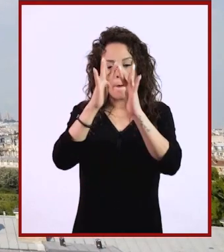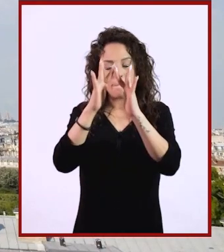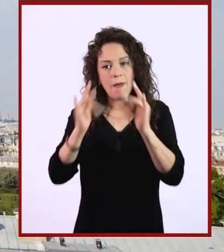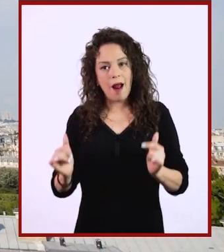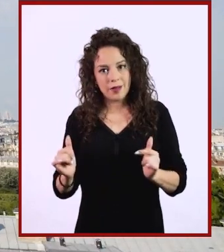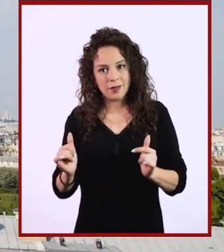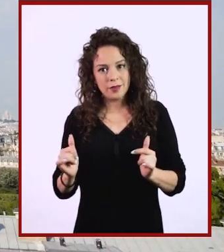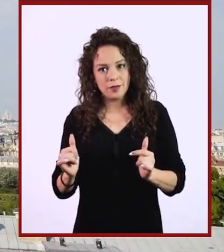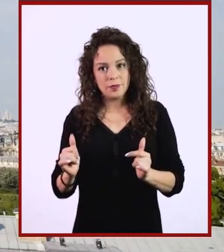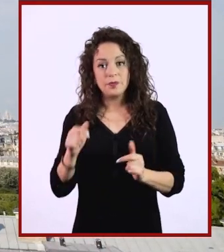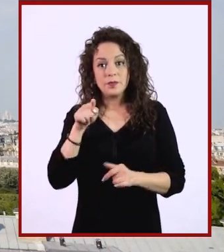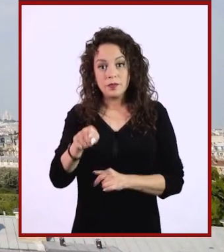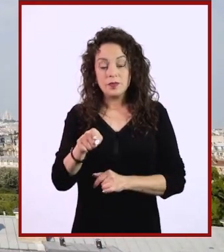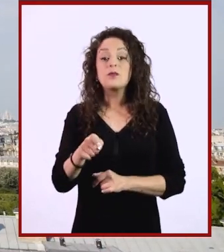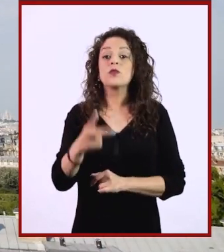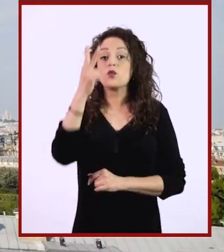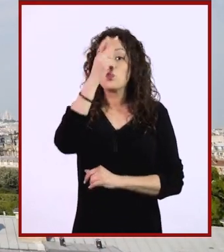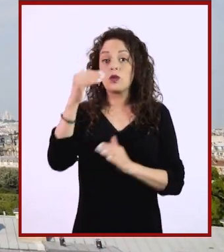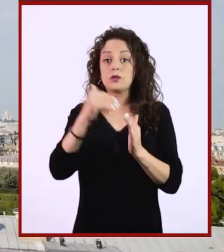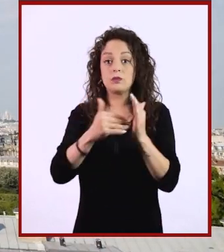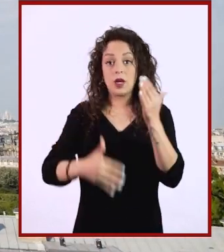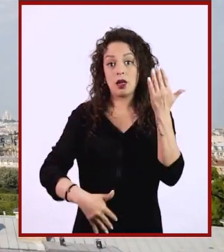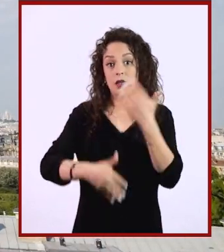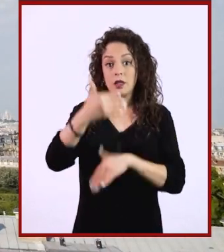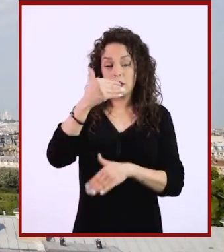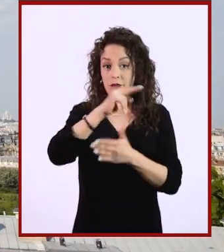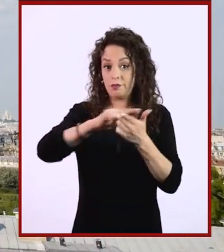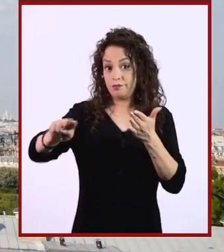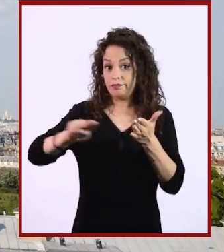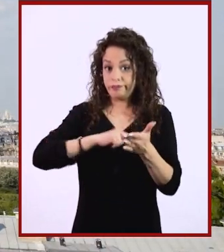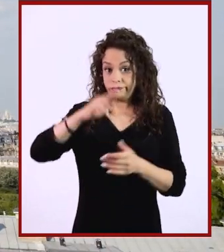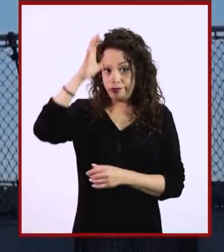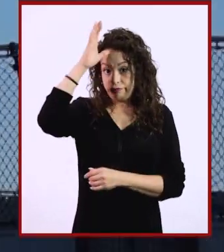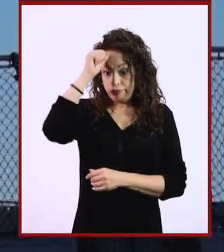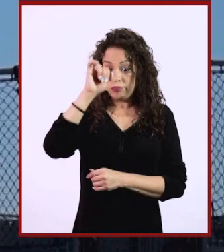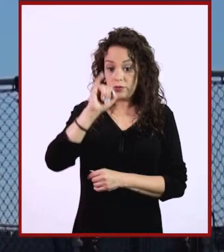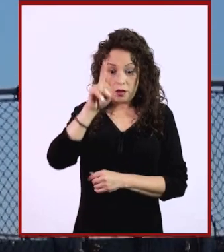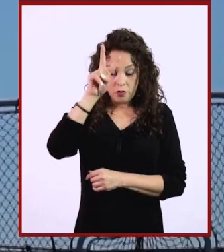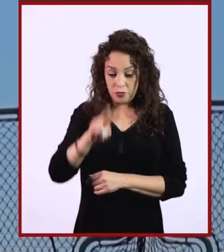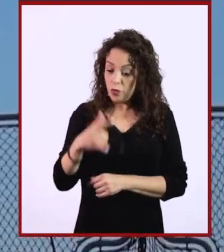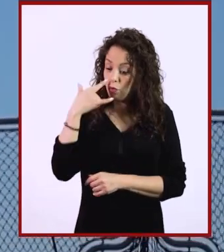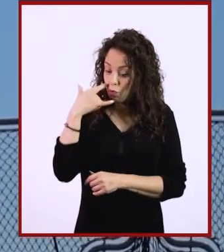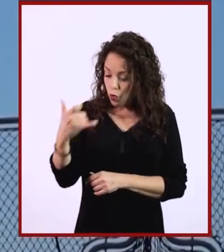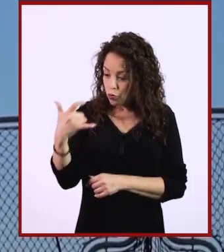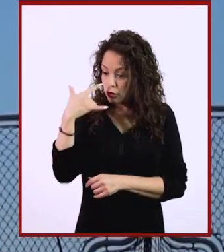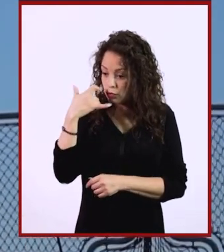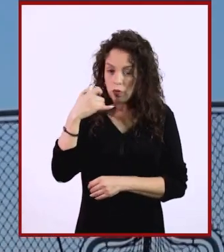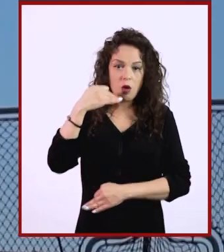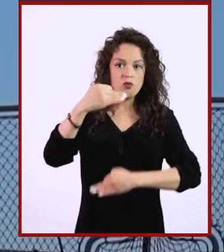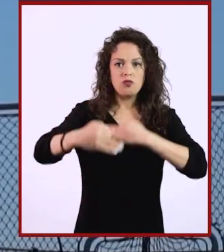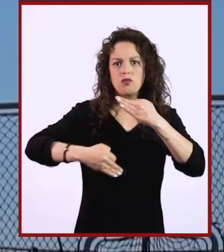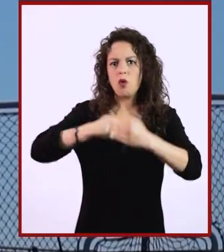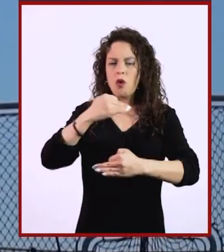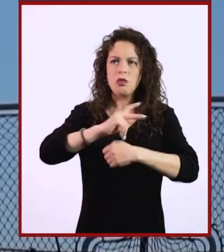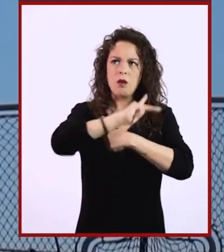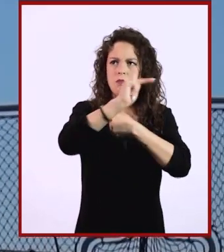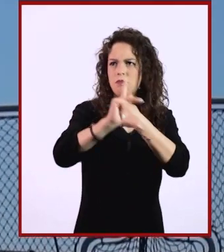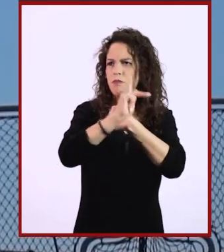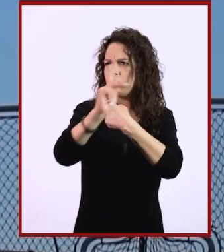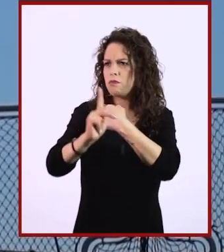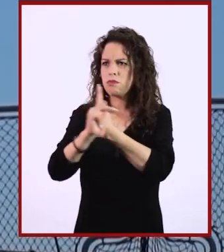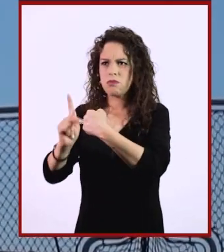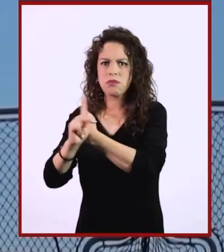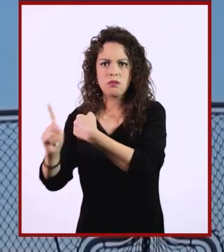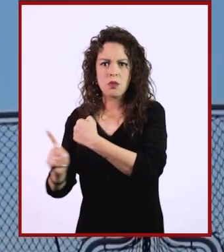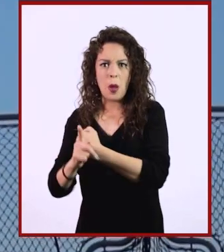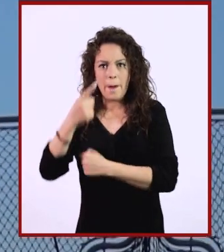se adopta en el año 2015, ¿no? Como un esfuerzo por parte de todos los países para,